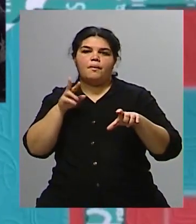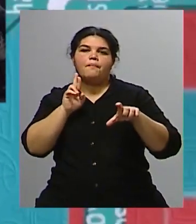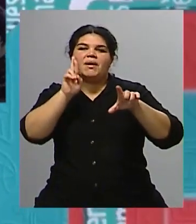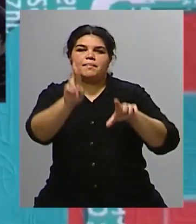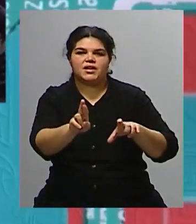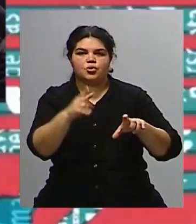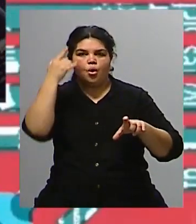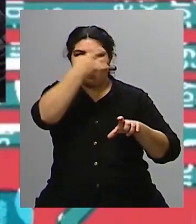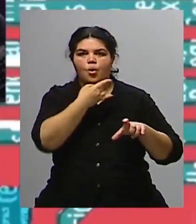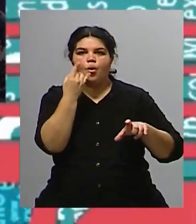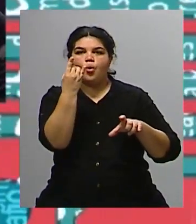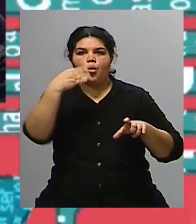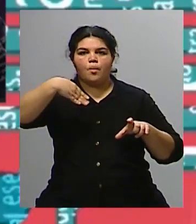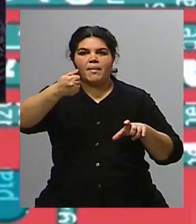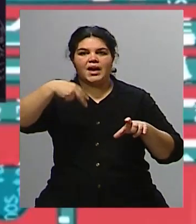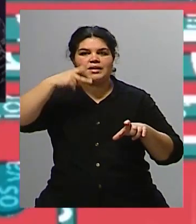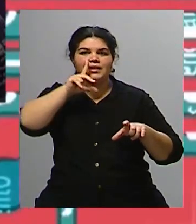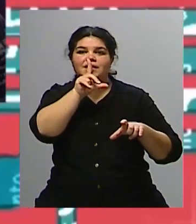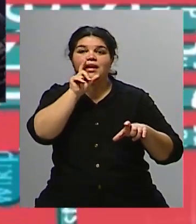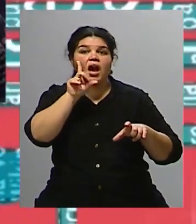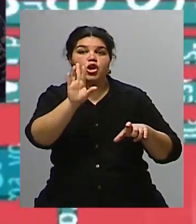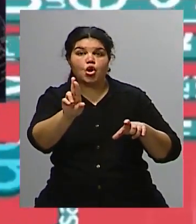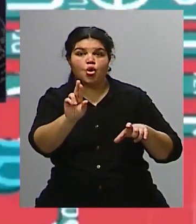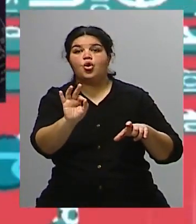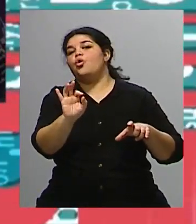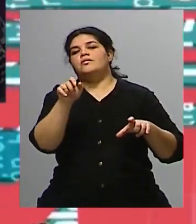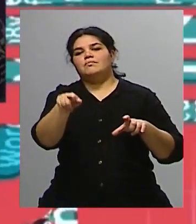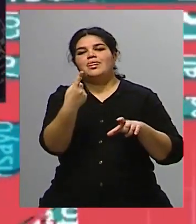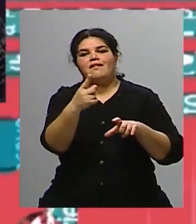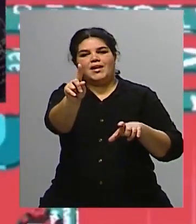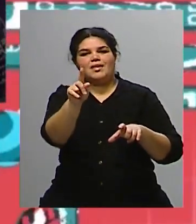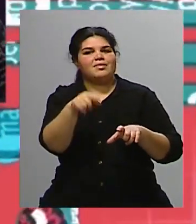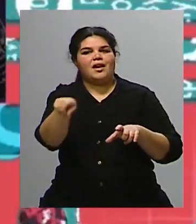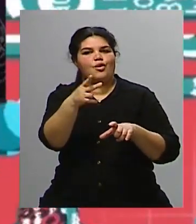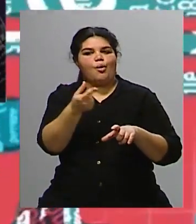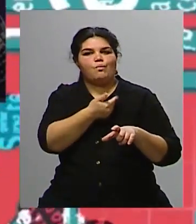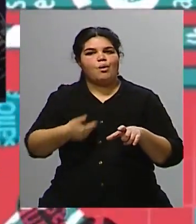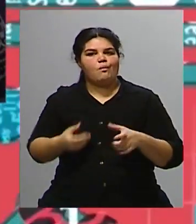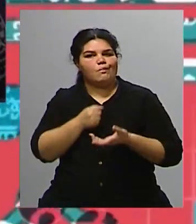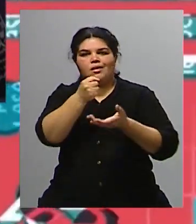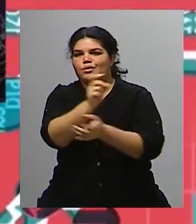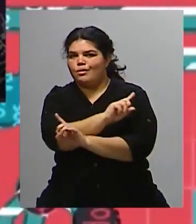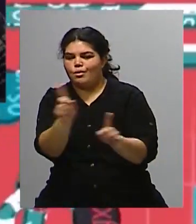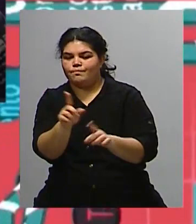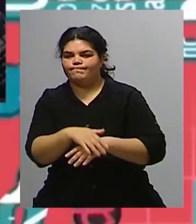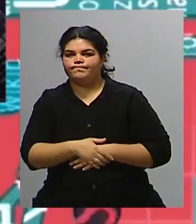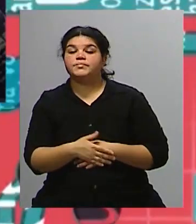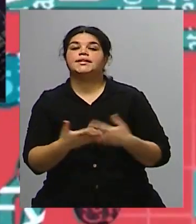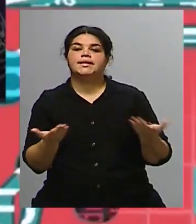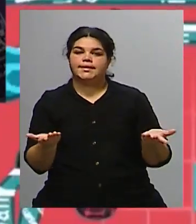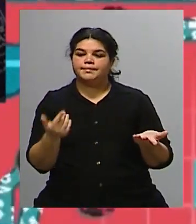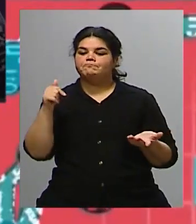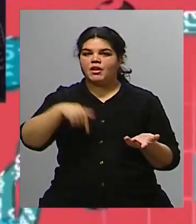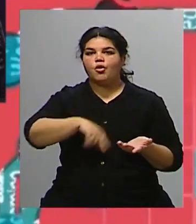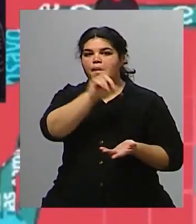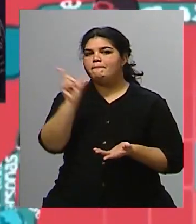se habilitan visados humanitarios específicos. Tal cual. Bueno, nos metemos un poquito con lo que está pasando en nuestro país. Digo, las condiciones son diferentes. En el caso de los